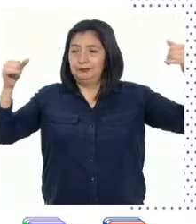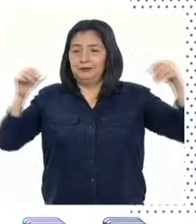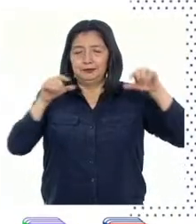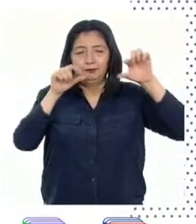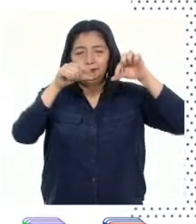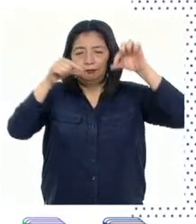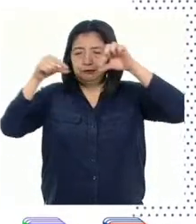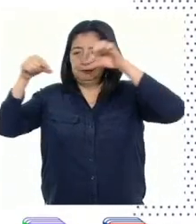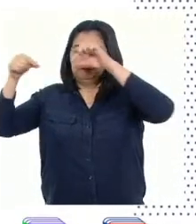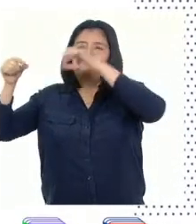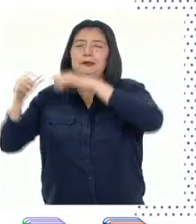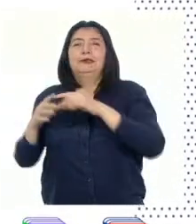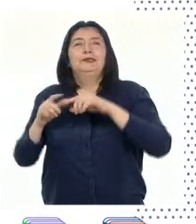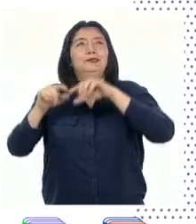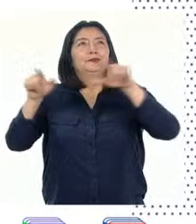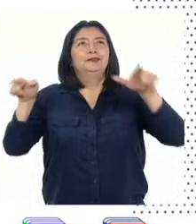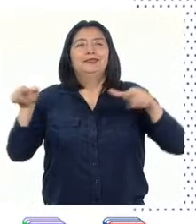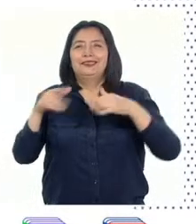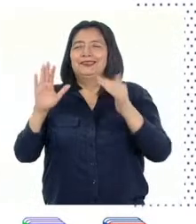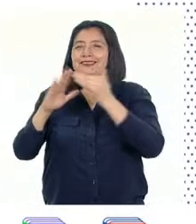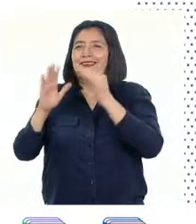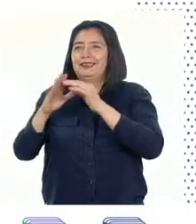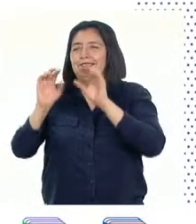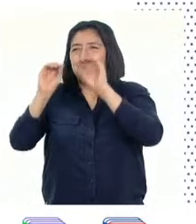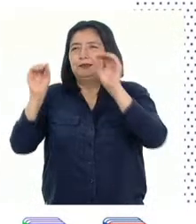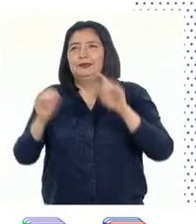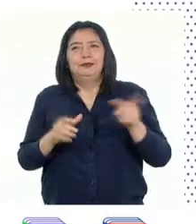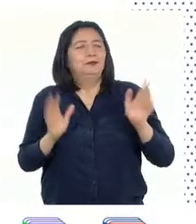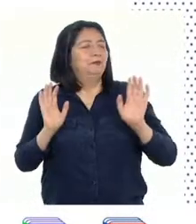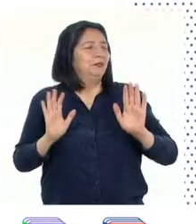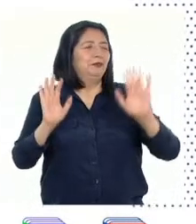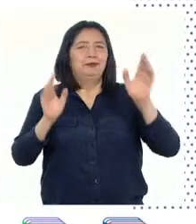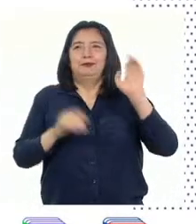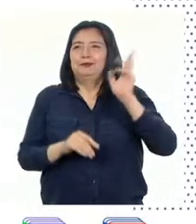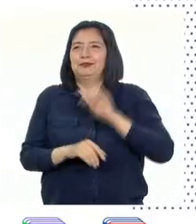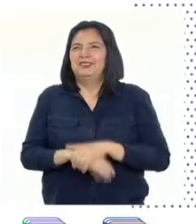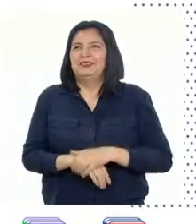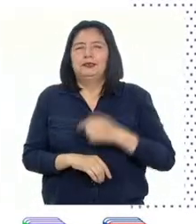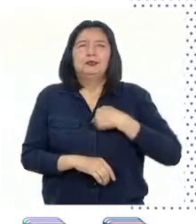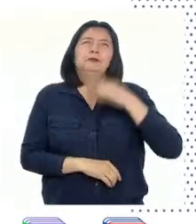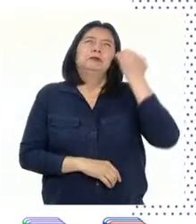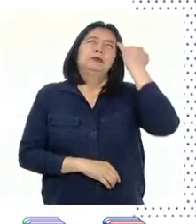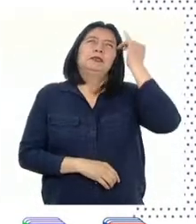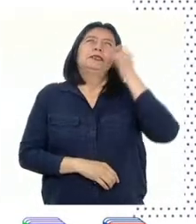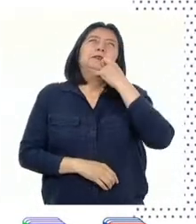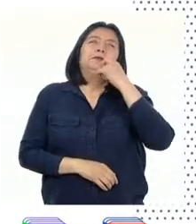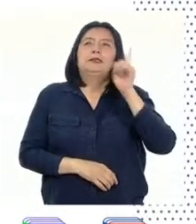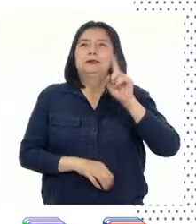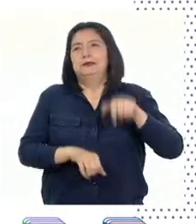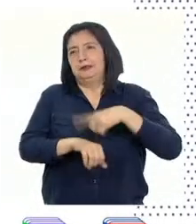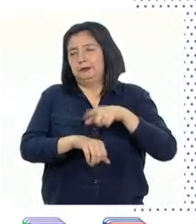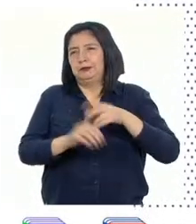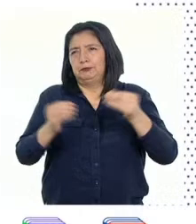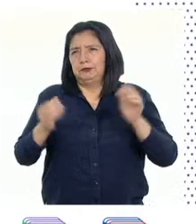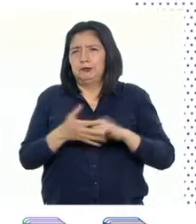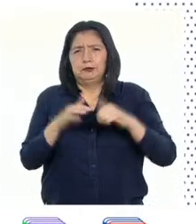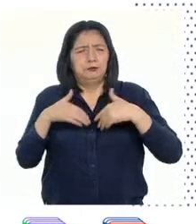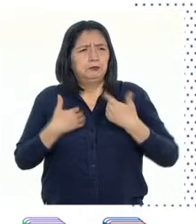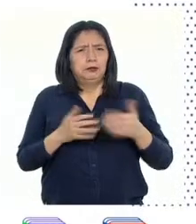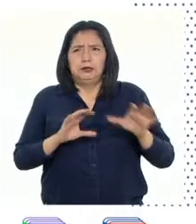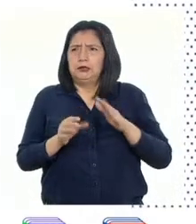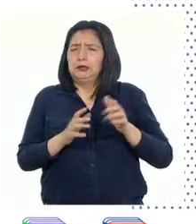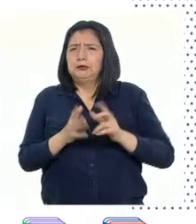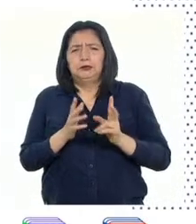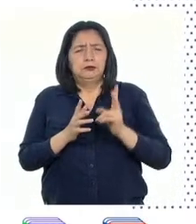guirnalda y decorar un espacio de nuestra casa. ¡Maravilloso, profesor! Se me ocurre que para no demorar demasiado, se pueden hacer